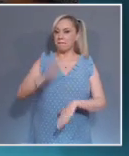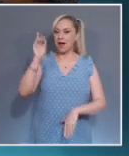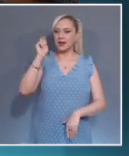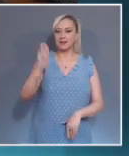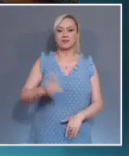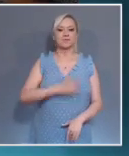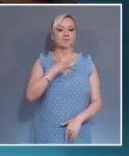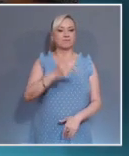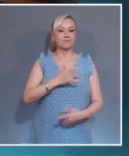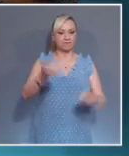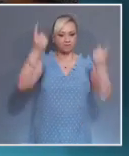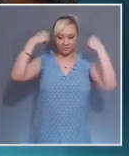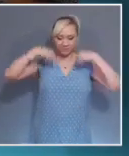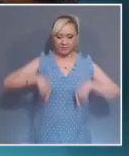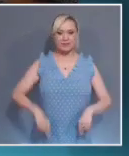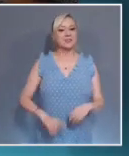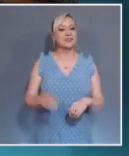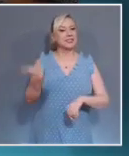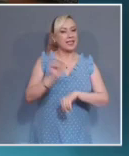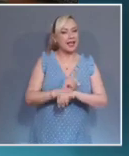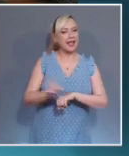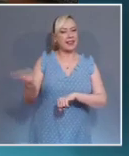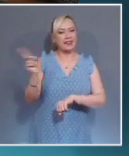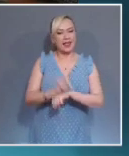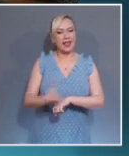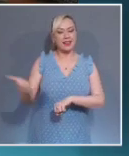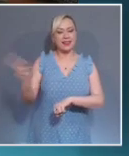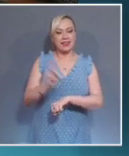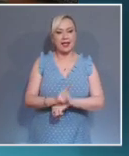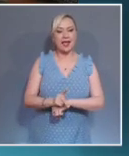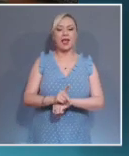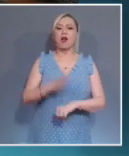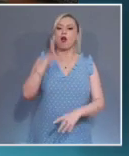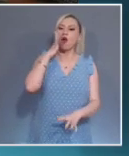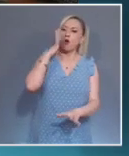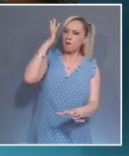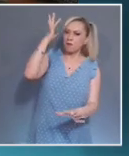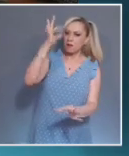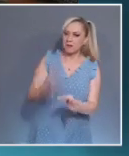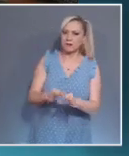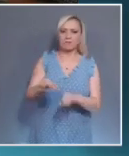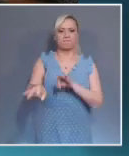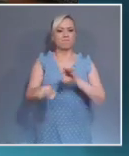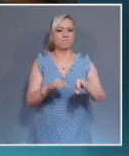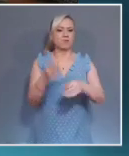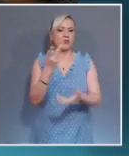cada mañana el asumir el compromiso de nuestra doble jornada.